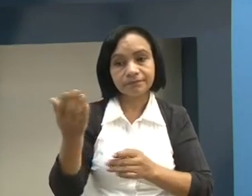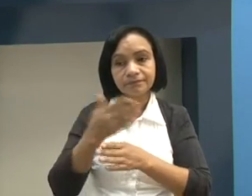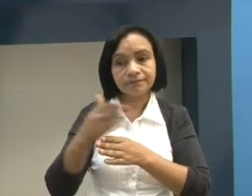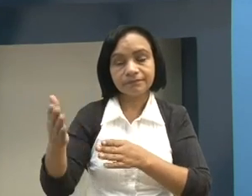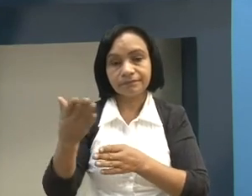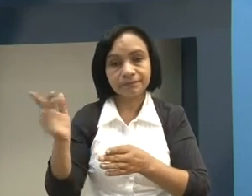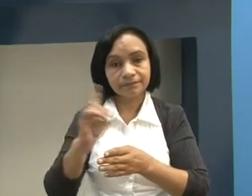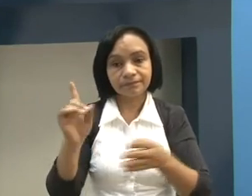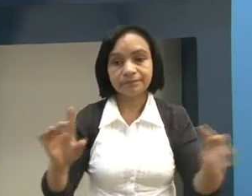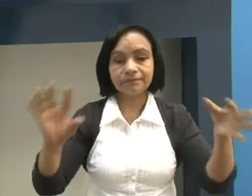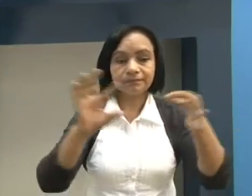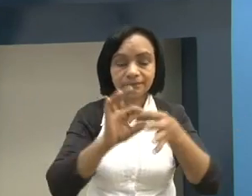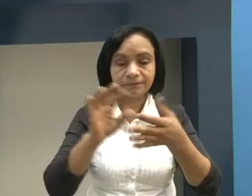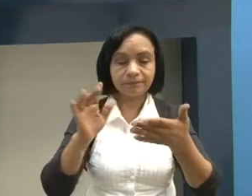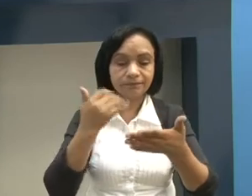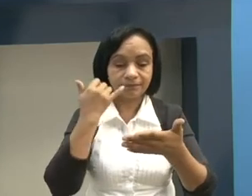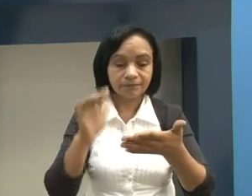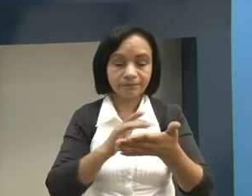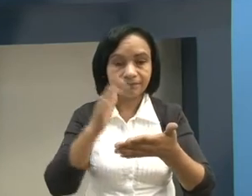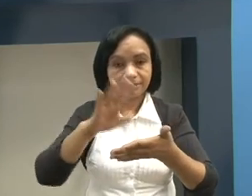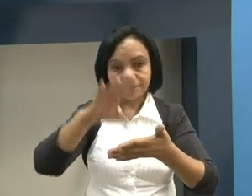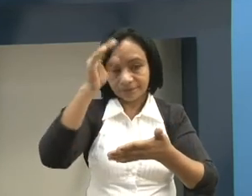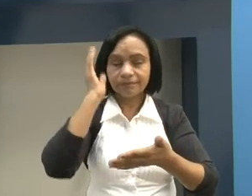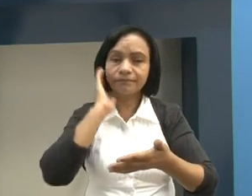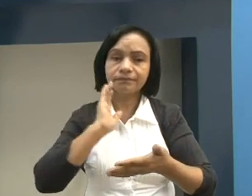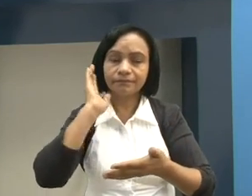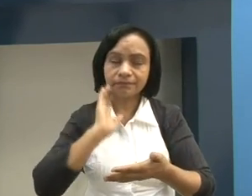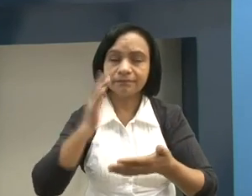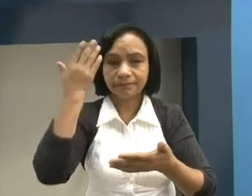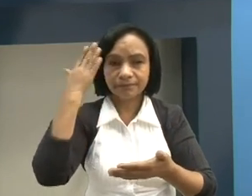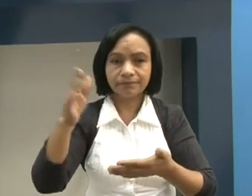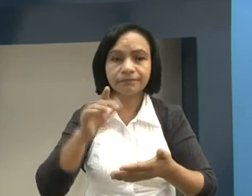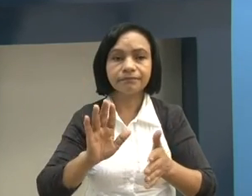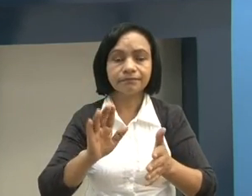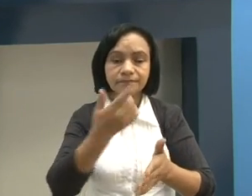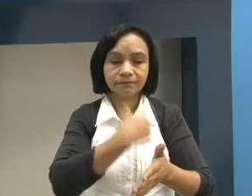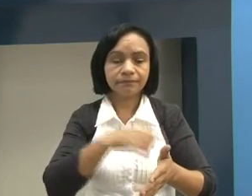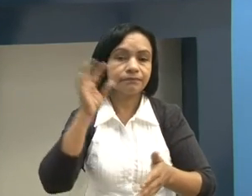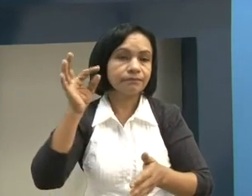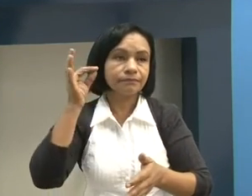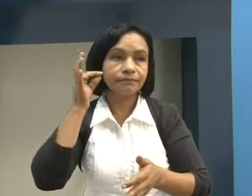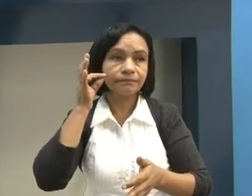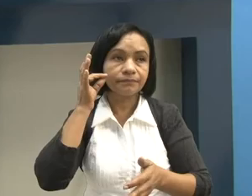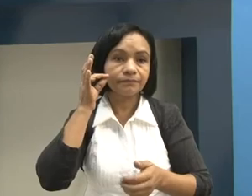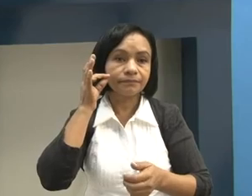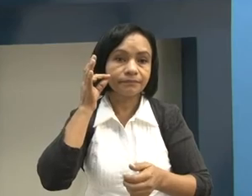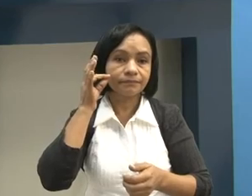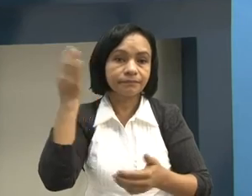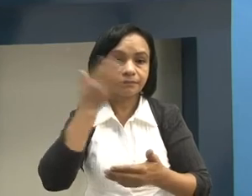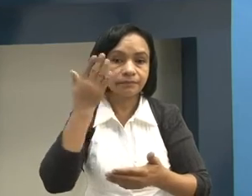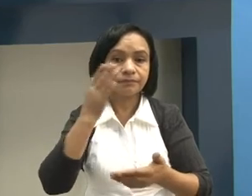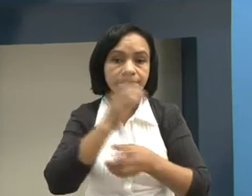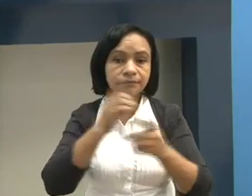alejado de la tecnología. Pero esto implica que los formadores de las escuelas normales tienen que tener las